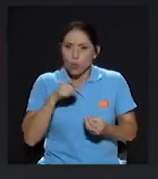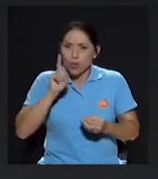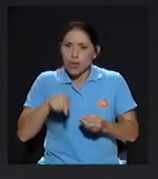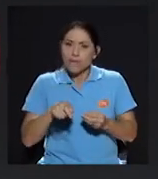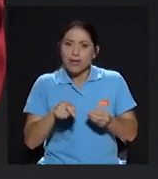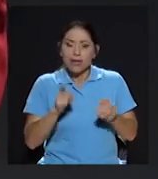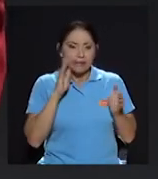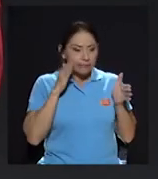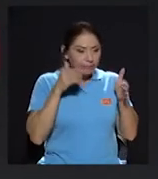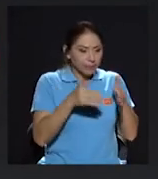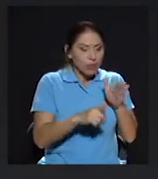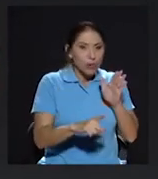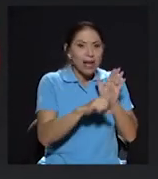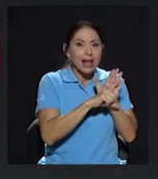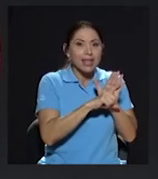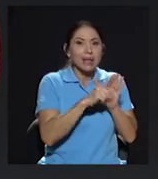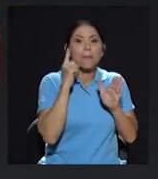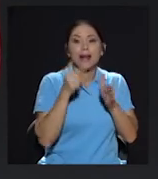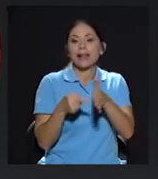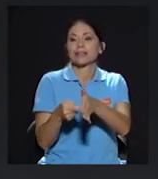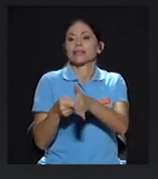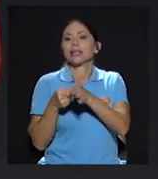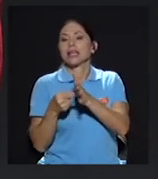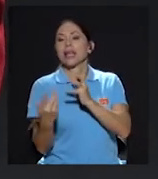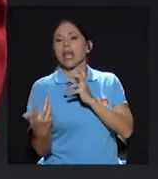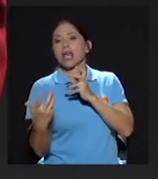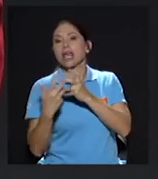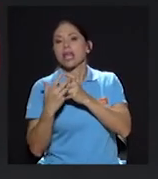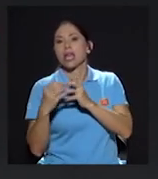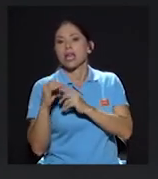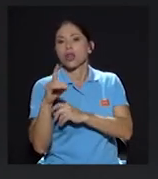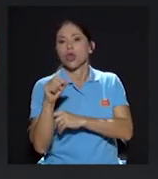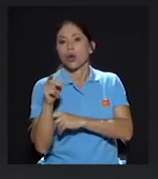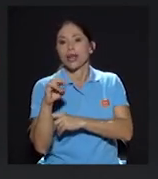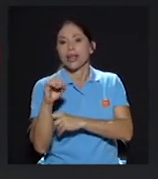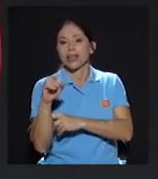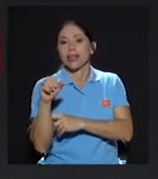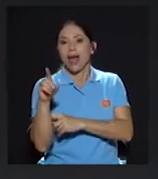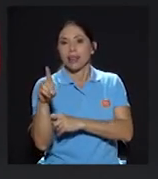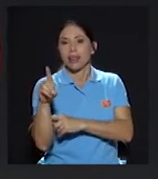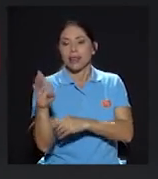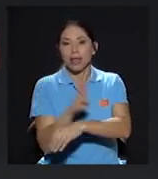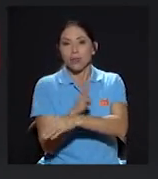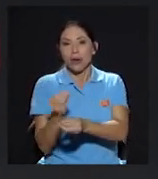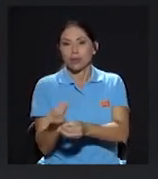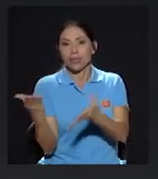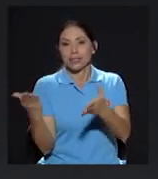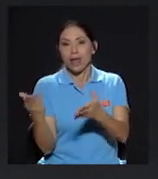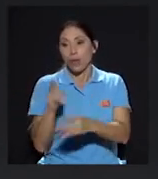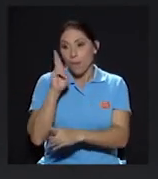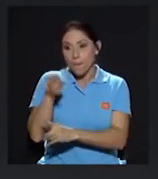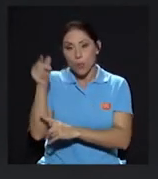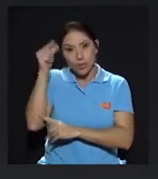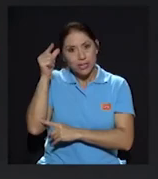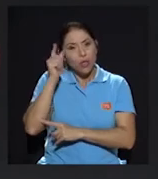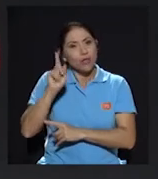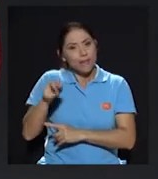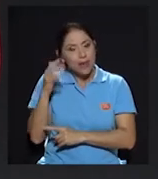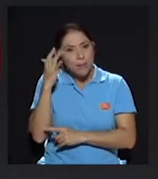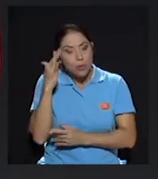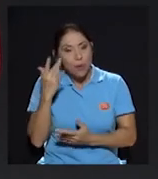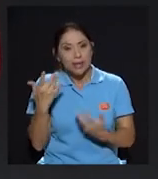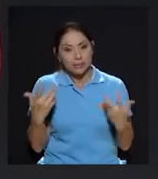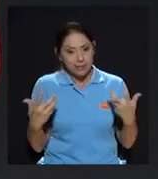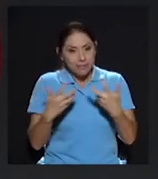exigir la idoneidad de los bancos del estado cuando el propio estado debería preocuparse por esa idoneidad por las implicaciones que